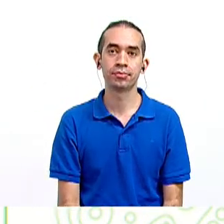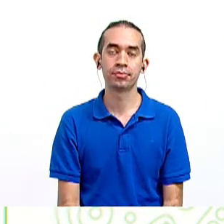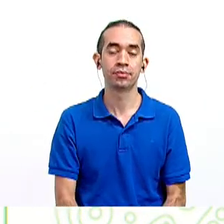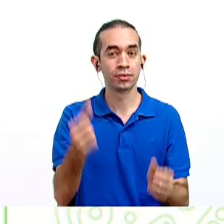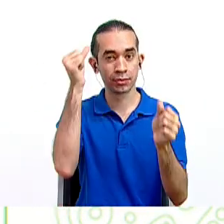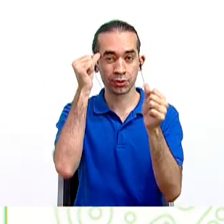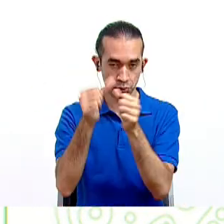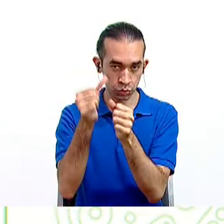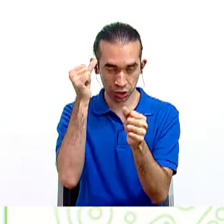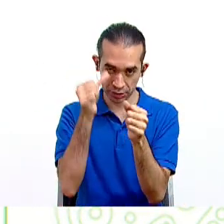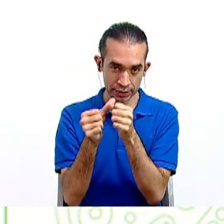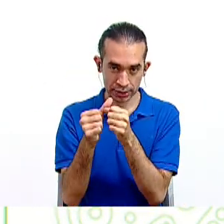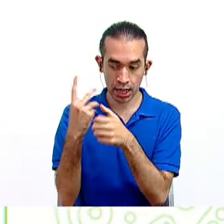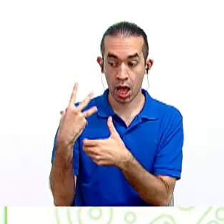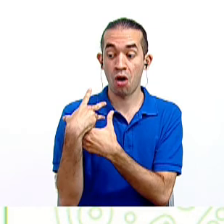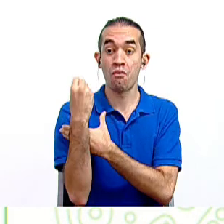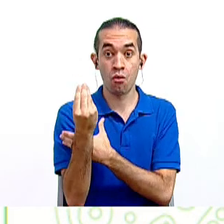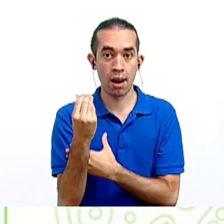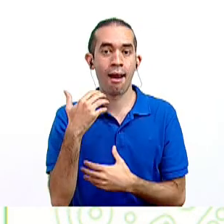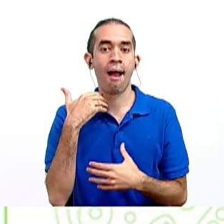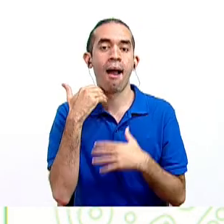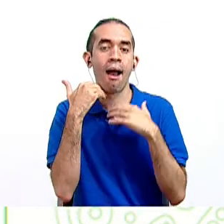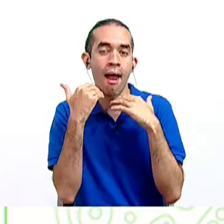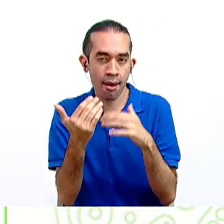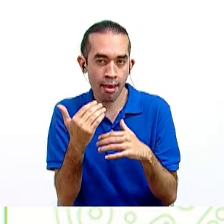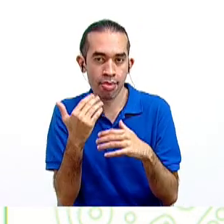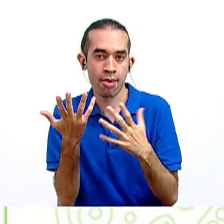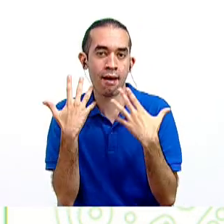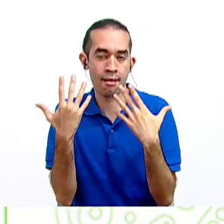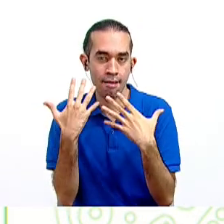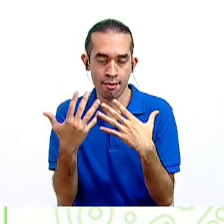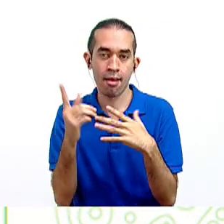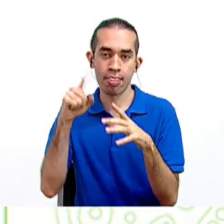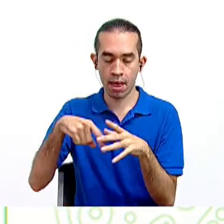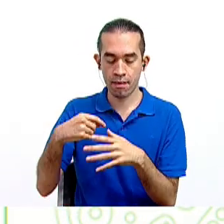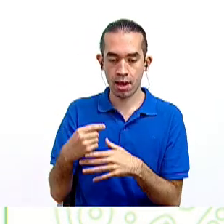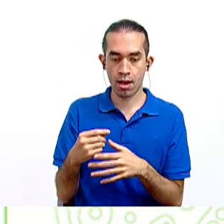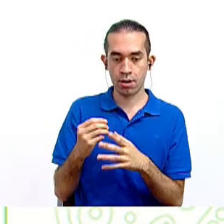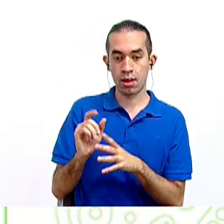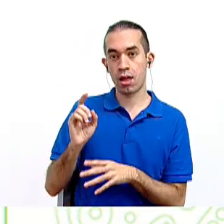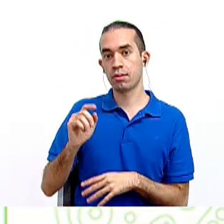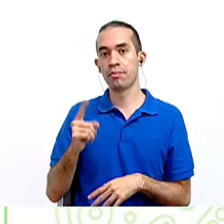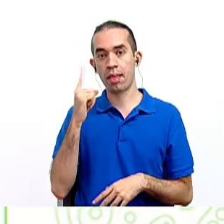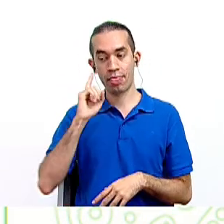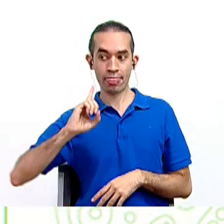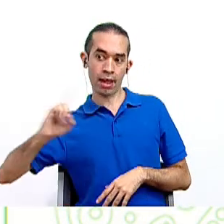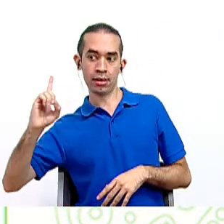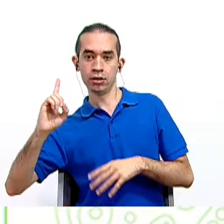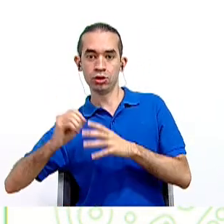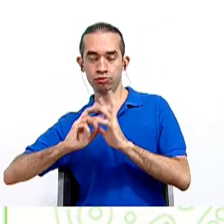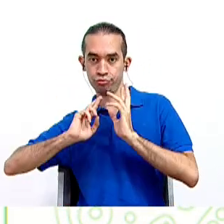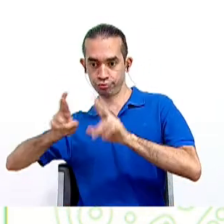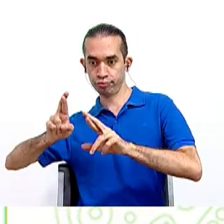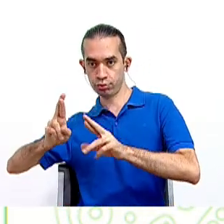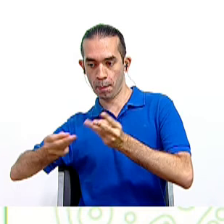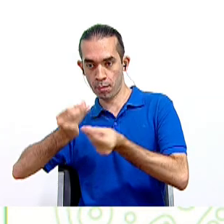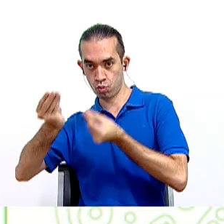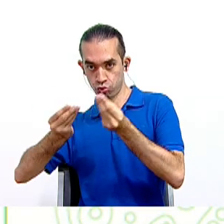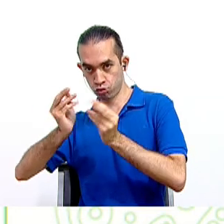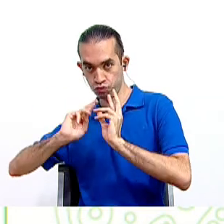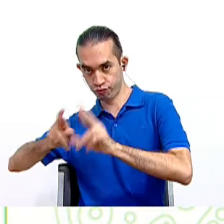Acuérdense que para que sea exotérmica tiene que producirse energía del lado derecho de la reacción química, que se llaman los